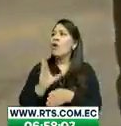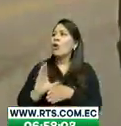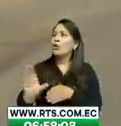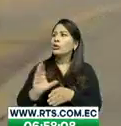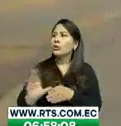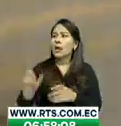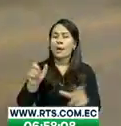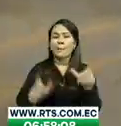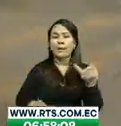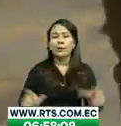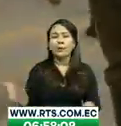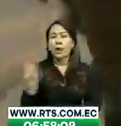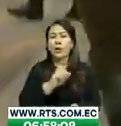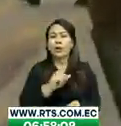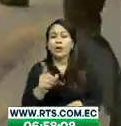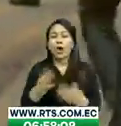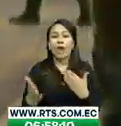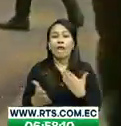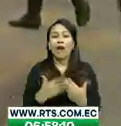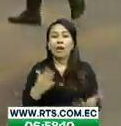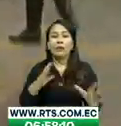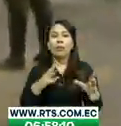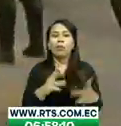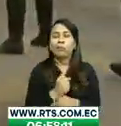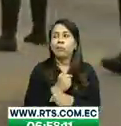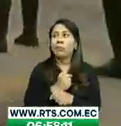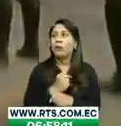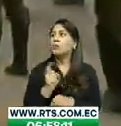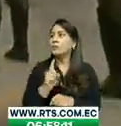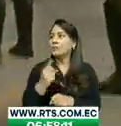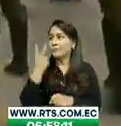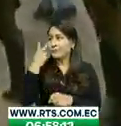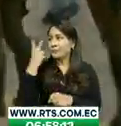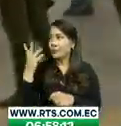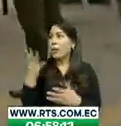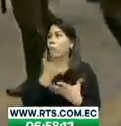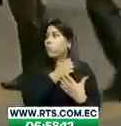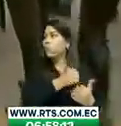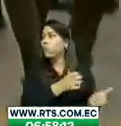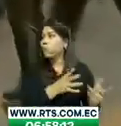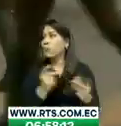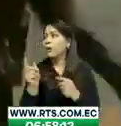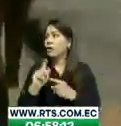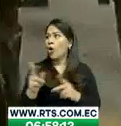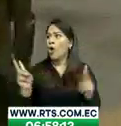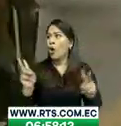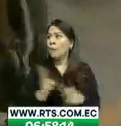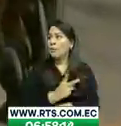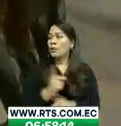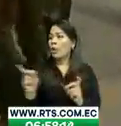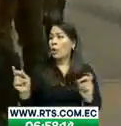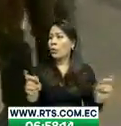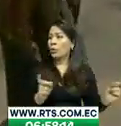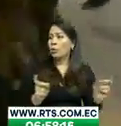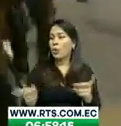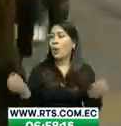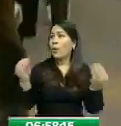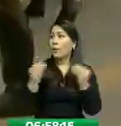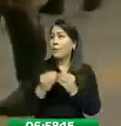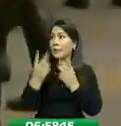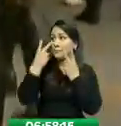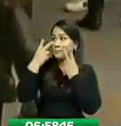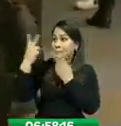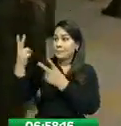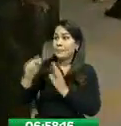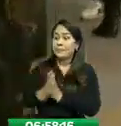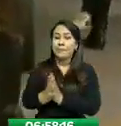a las personas para que no sean blanco fácil de los delincuentes? Tomar medidas preventivas, en especial lo que es, avanzamos a